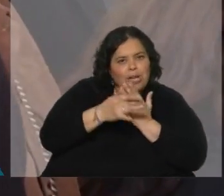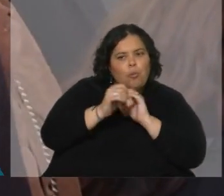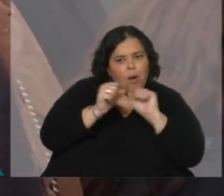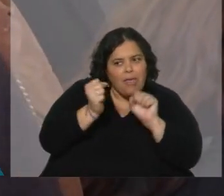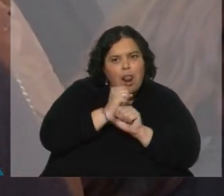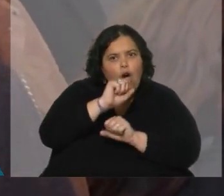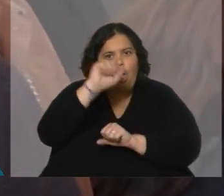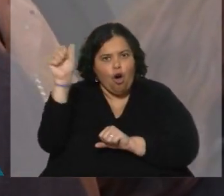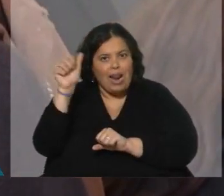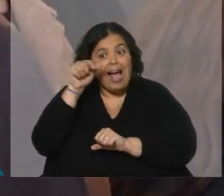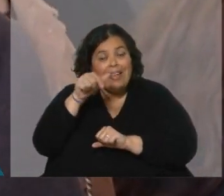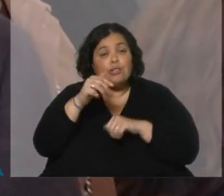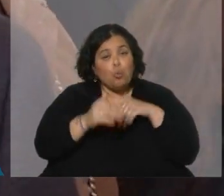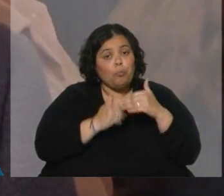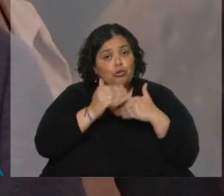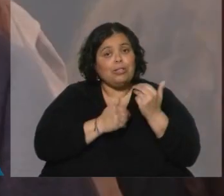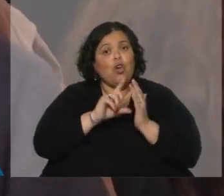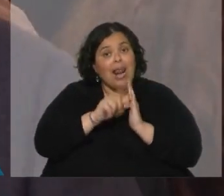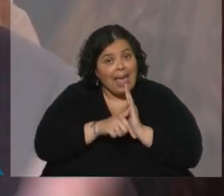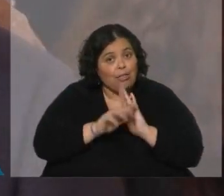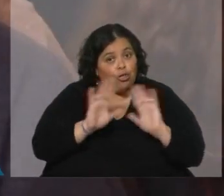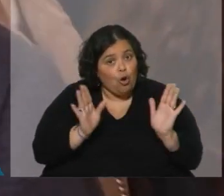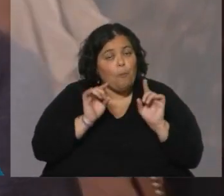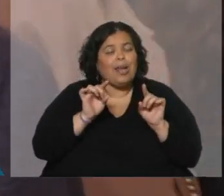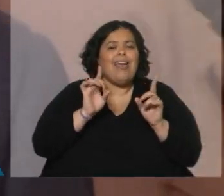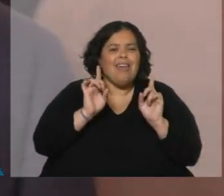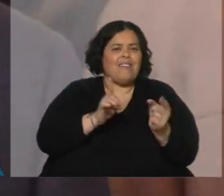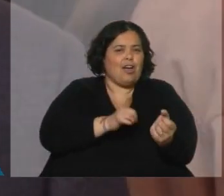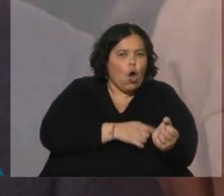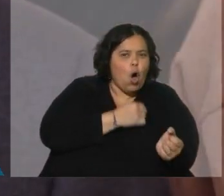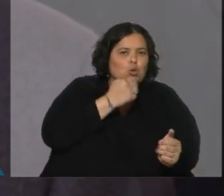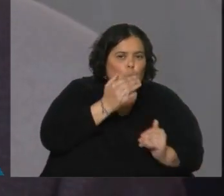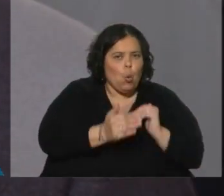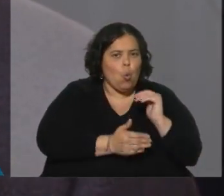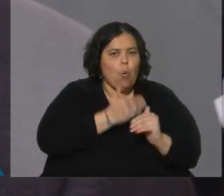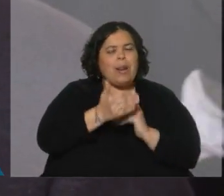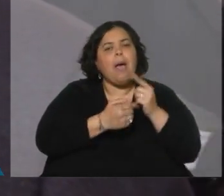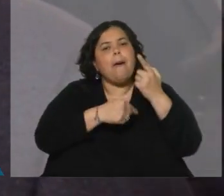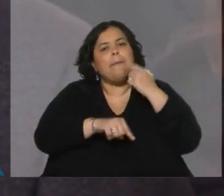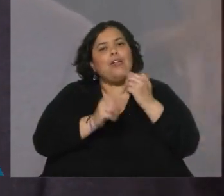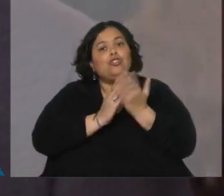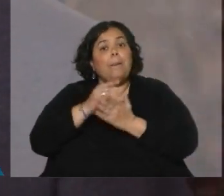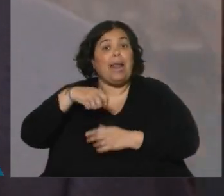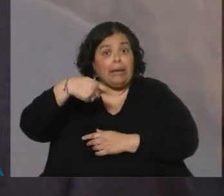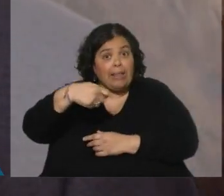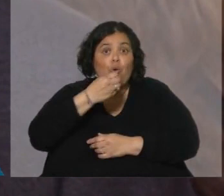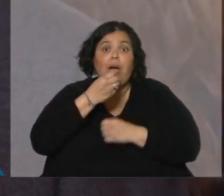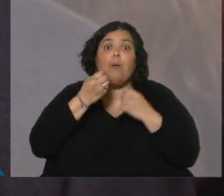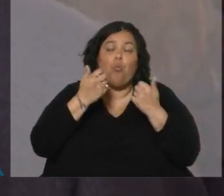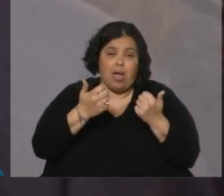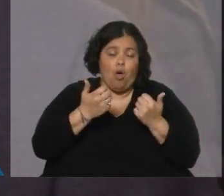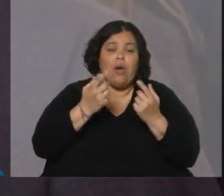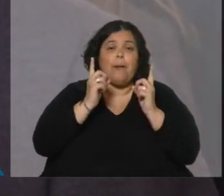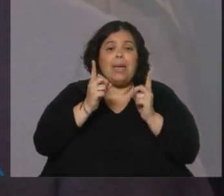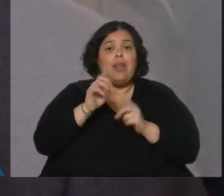logren eso es un proceso lento evidentemente porque es un acostumbramiento pero los créditos Siempre Nunca están de más y más en este